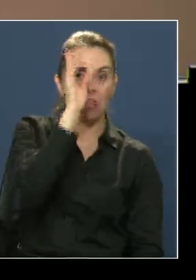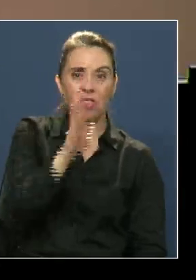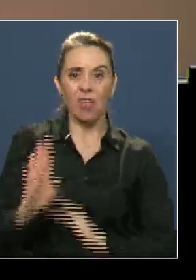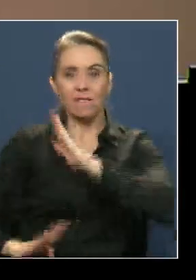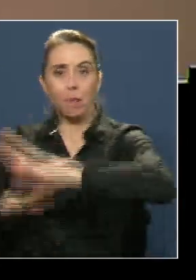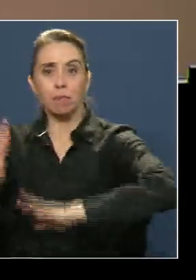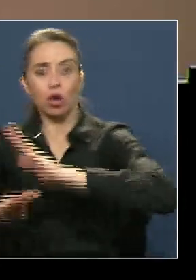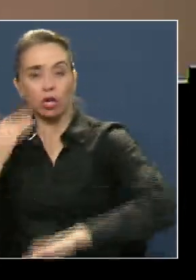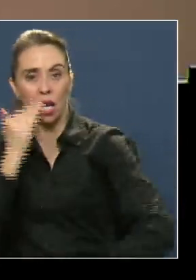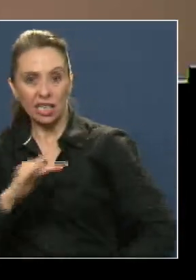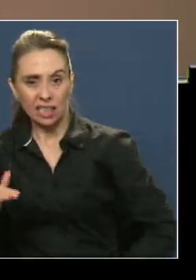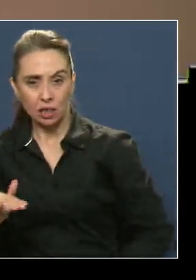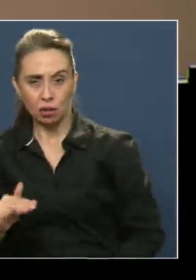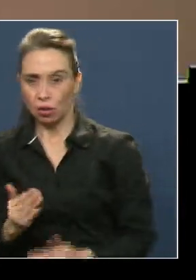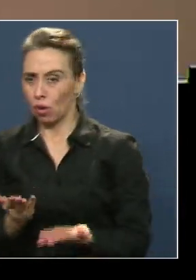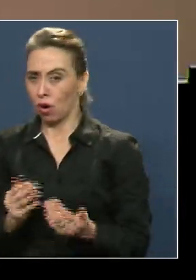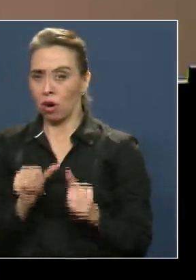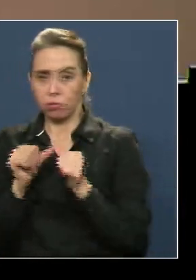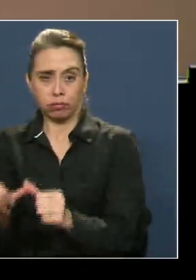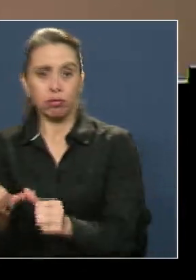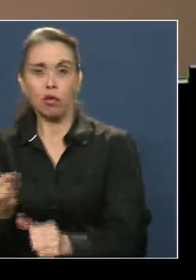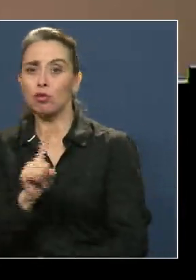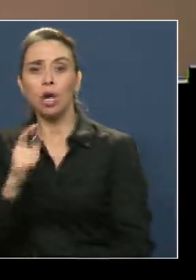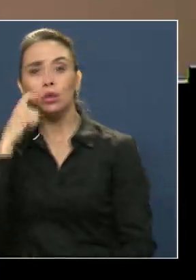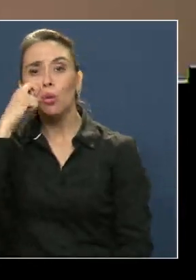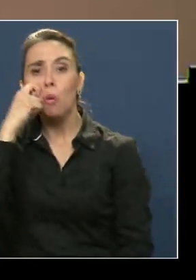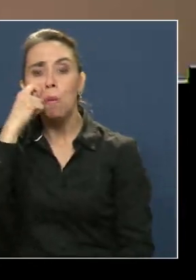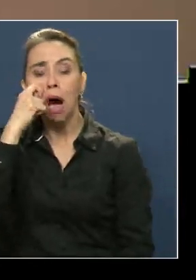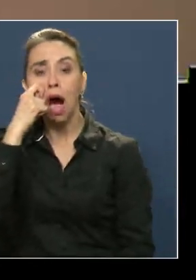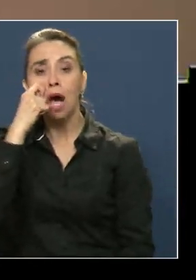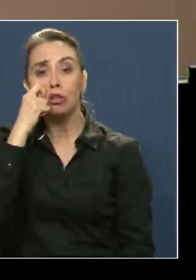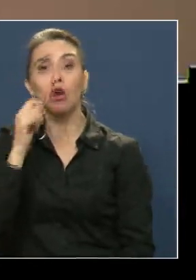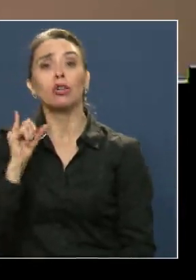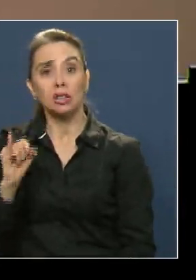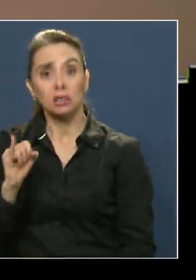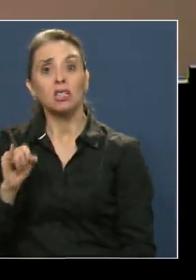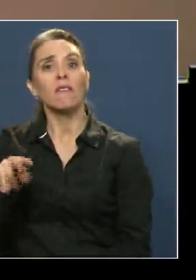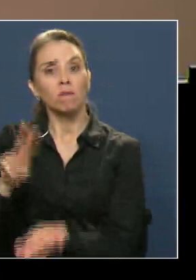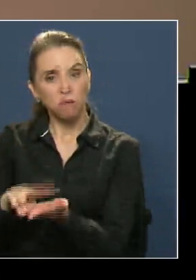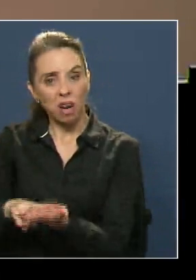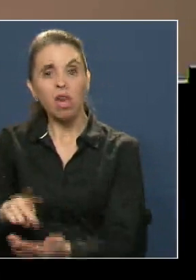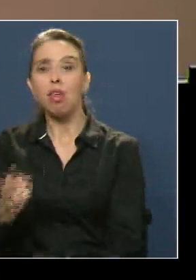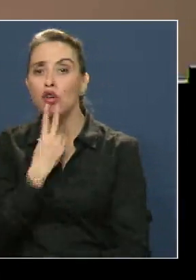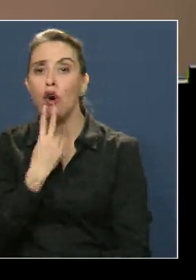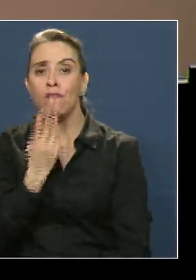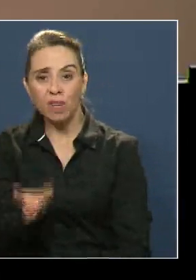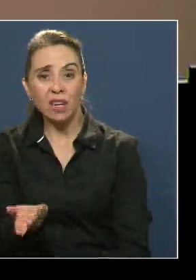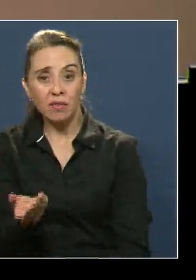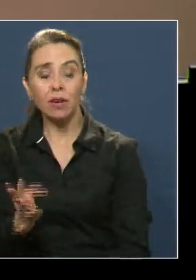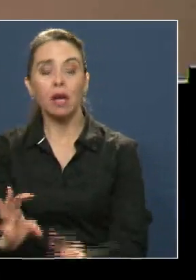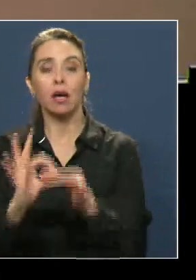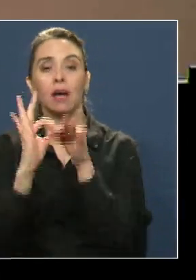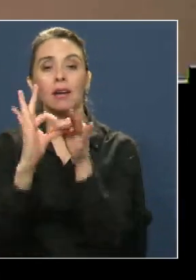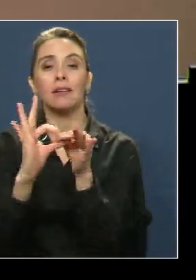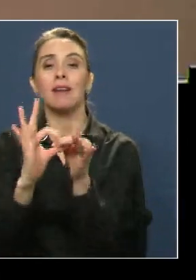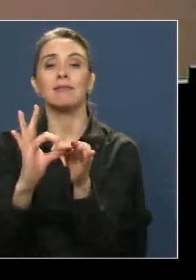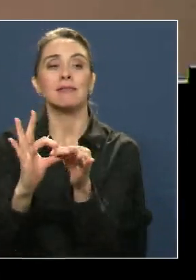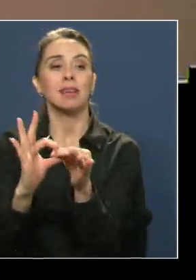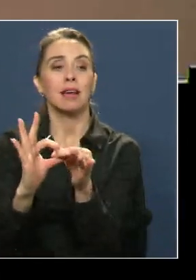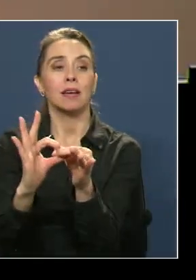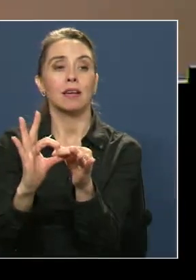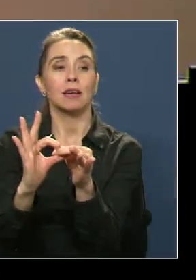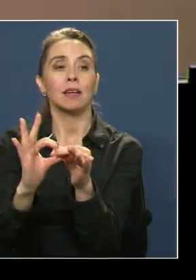protegidos. Eso es inhumano, eso es una realidad que se vive y que hoy día agradecemos gracias